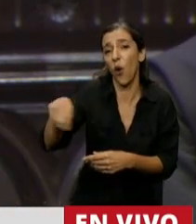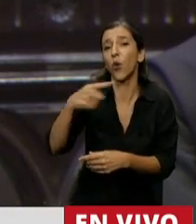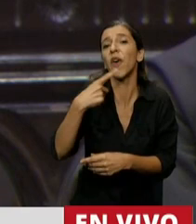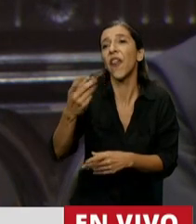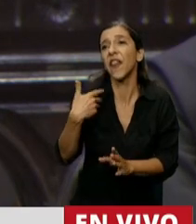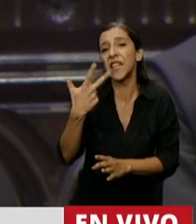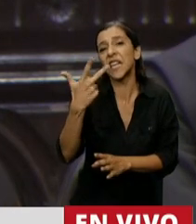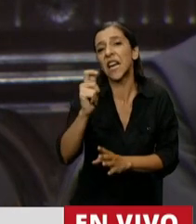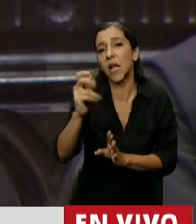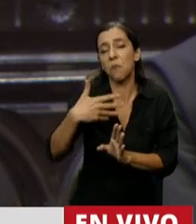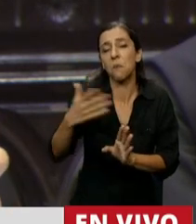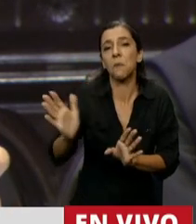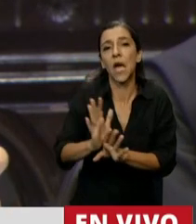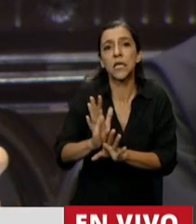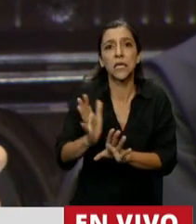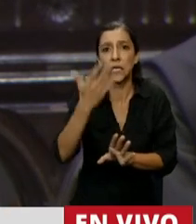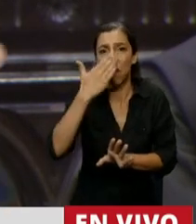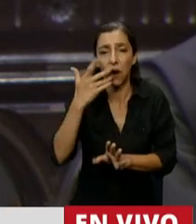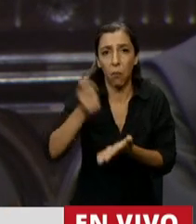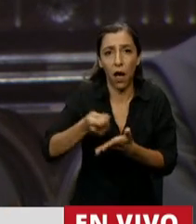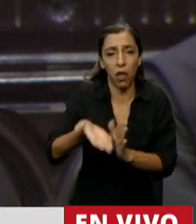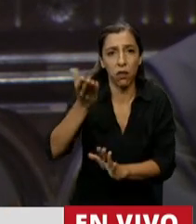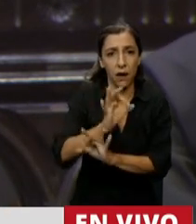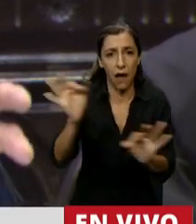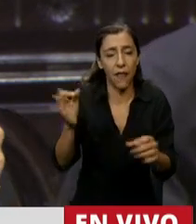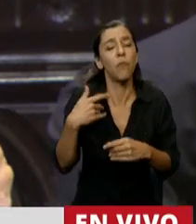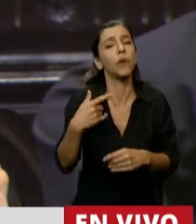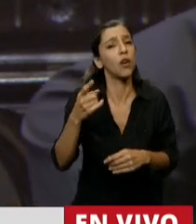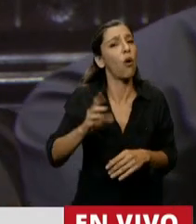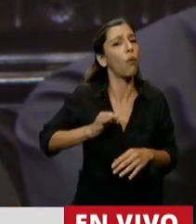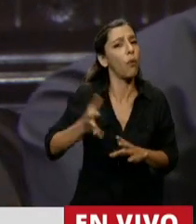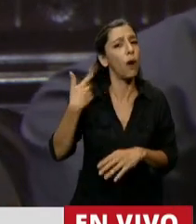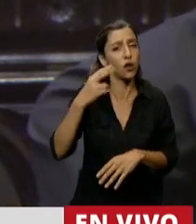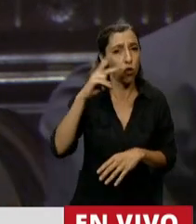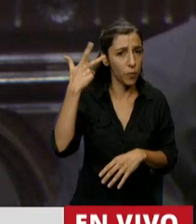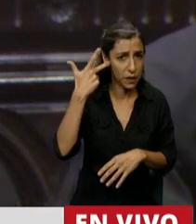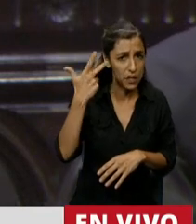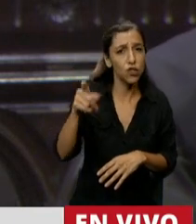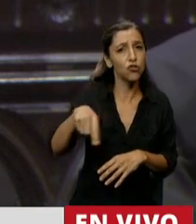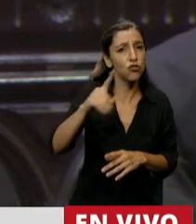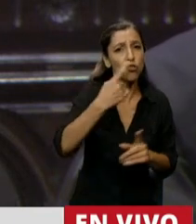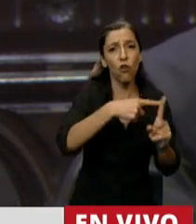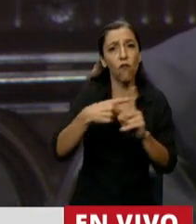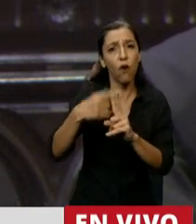fue esto? Con el empalme. Porque la fórmula de 2018 tenía aumentos semestrales y el último